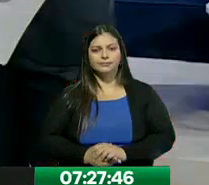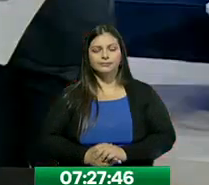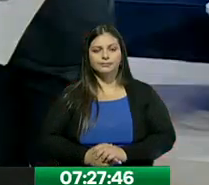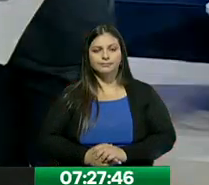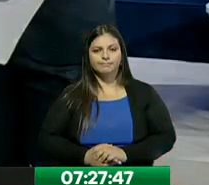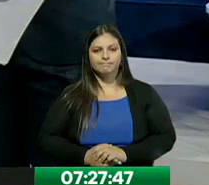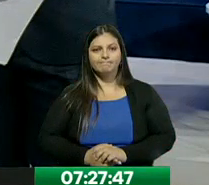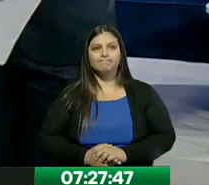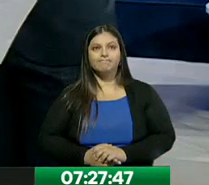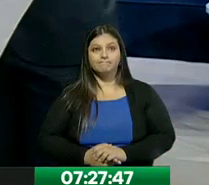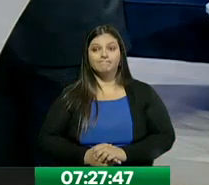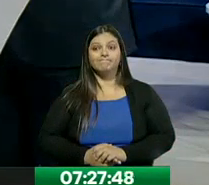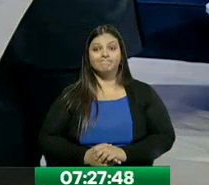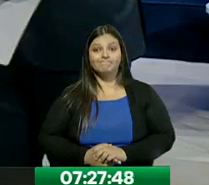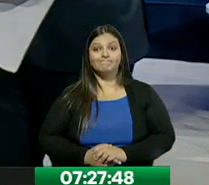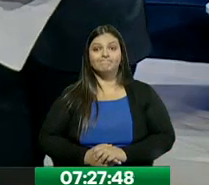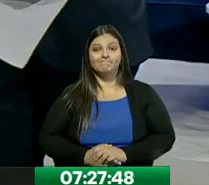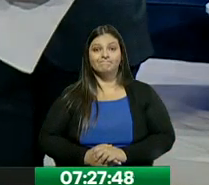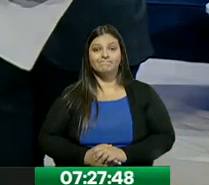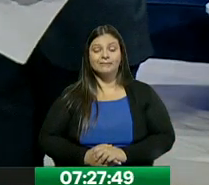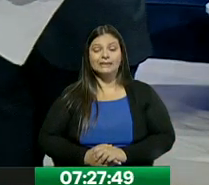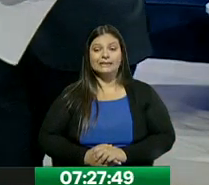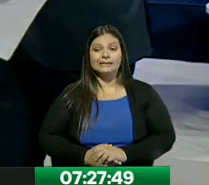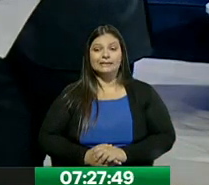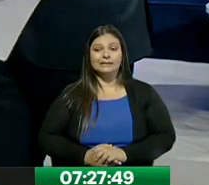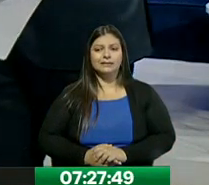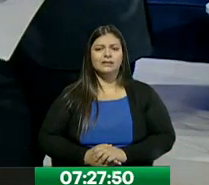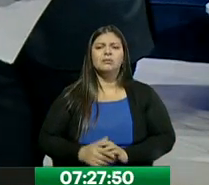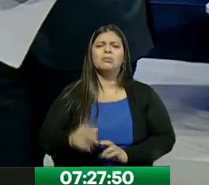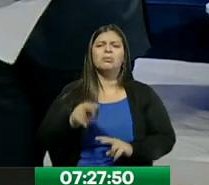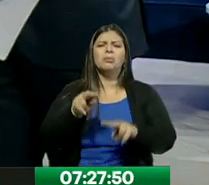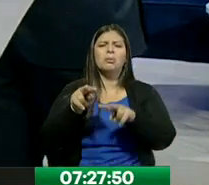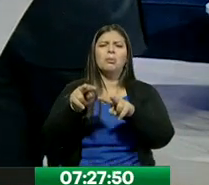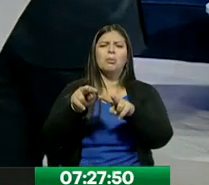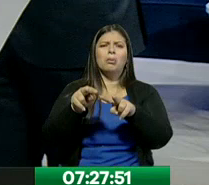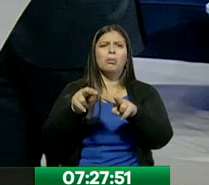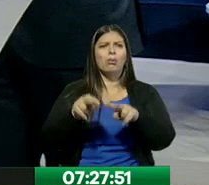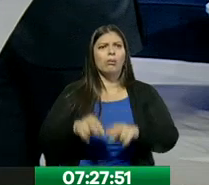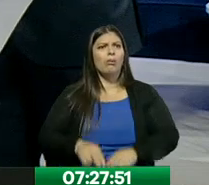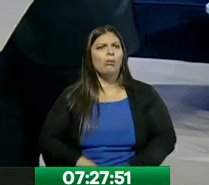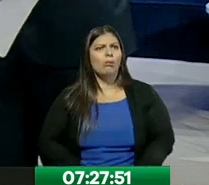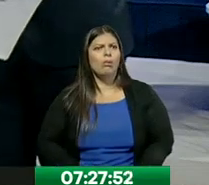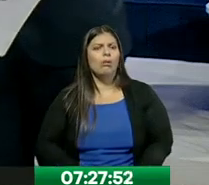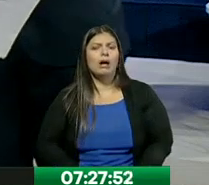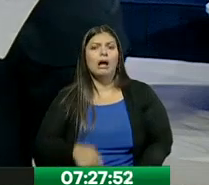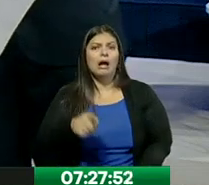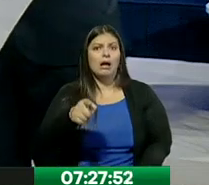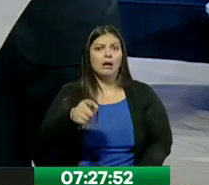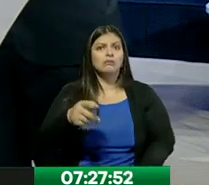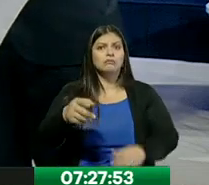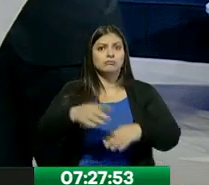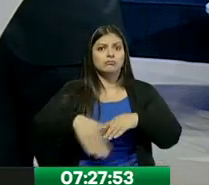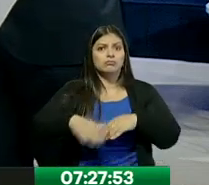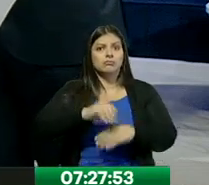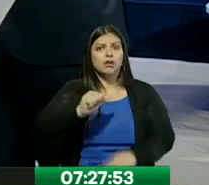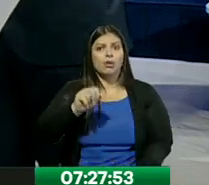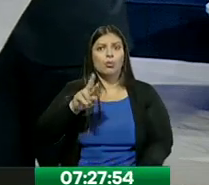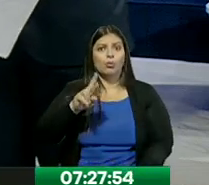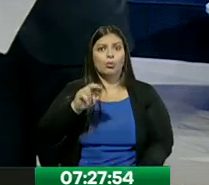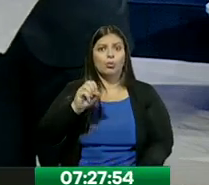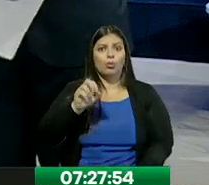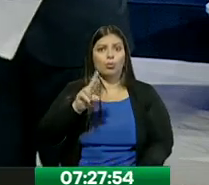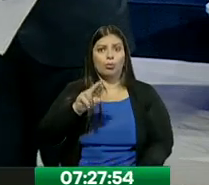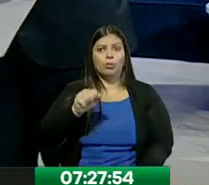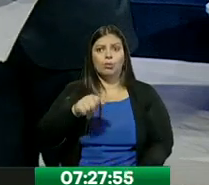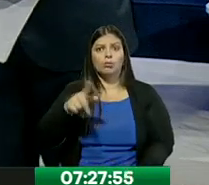Muy bien, ahí podemos observar precisamente, ¿no? Donde ahí es un lugar ahora muy, pero muy transitado, y hay algunos tipos de situaciones que deben revisar. Por